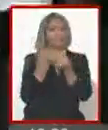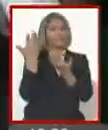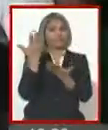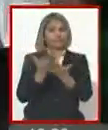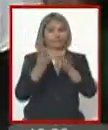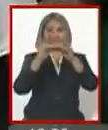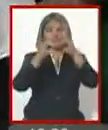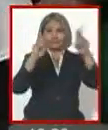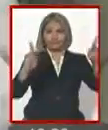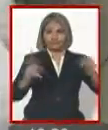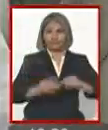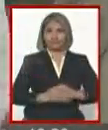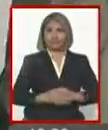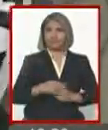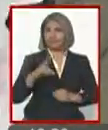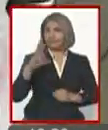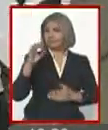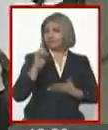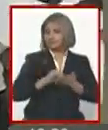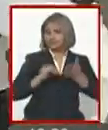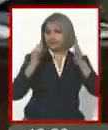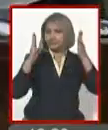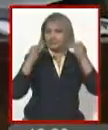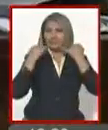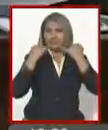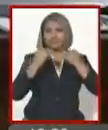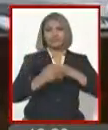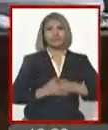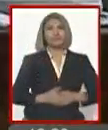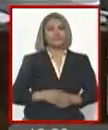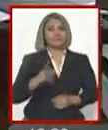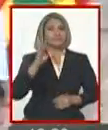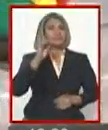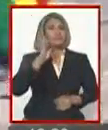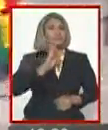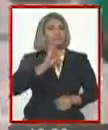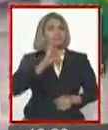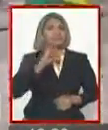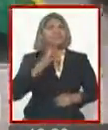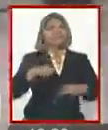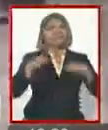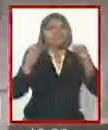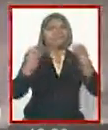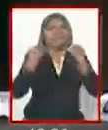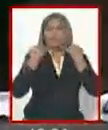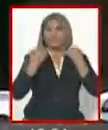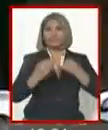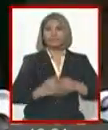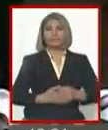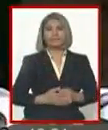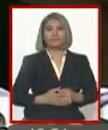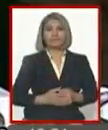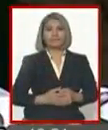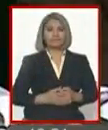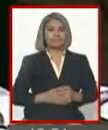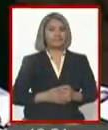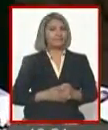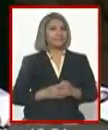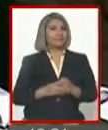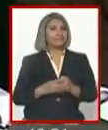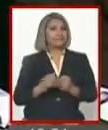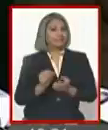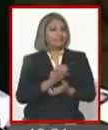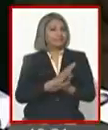estuvieron presentes en potosí no se dejaron esperar las repercusiones la gobernación esto opinó le es incómodo